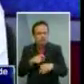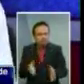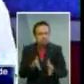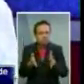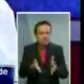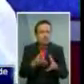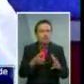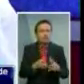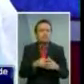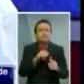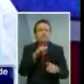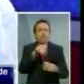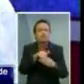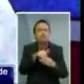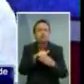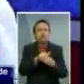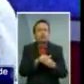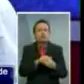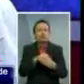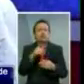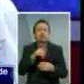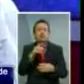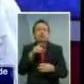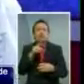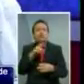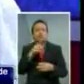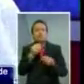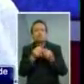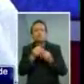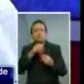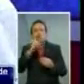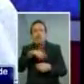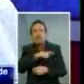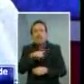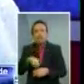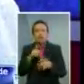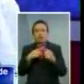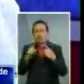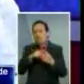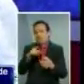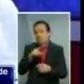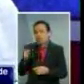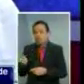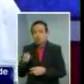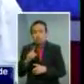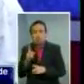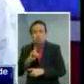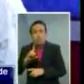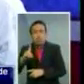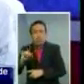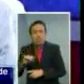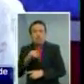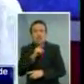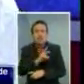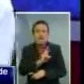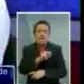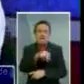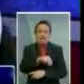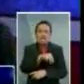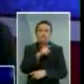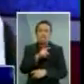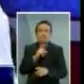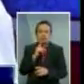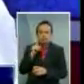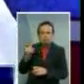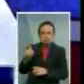partido, votó por eliminar el guarismo 120 y la UDI no. Por tanto, esas son consideraciones que ocurren. Y eso no significa que Renovación Nacional votó al alero de la nueva